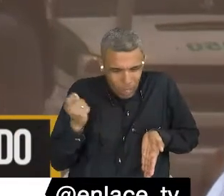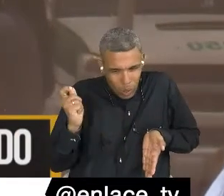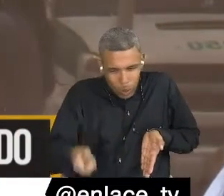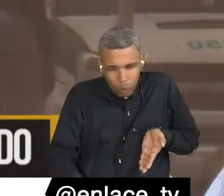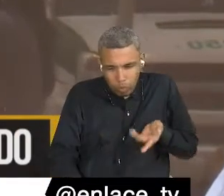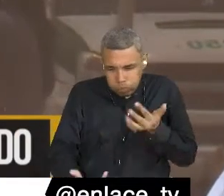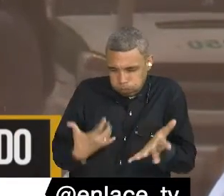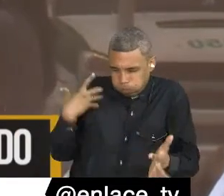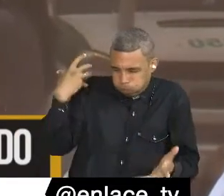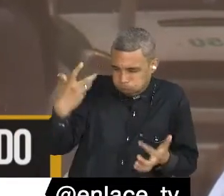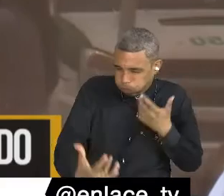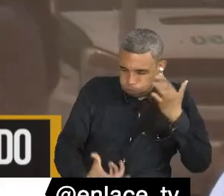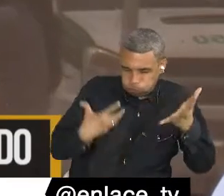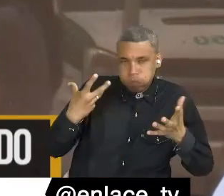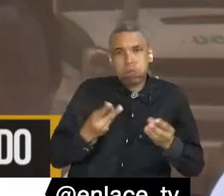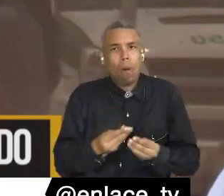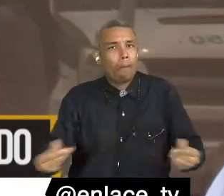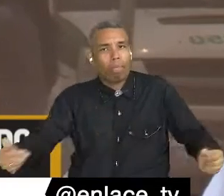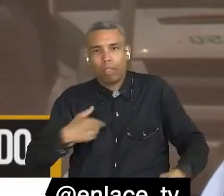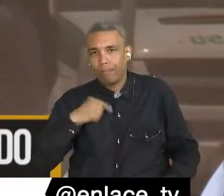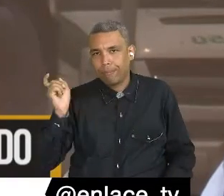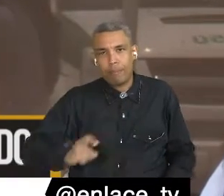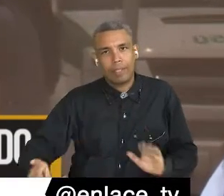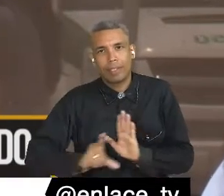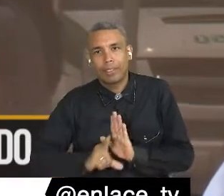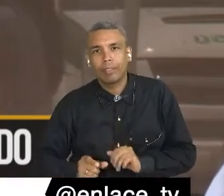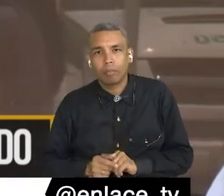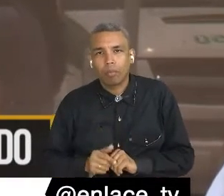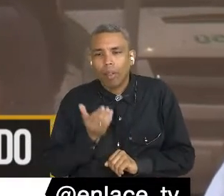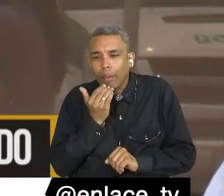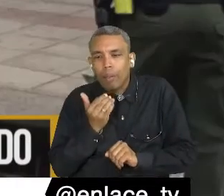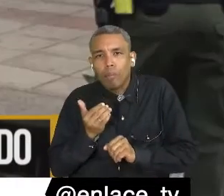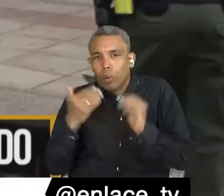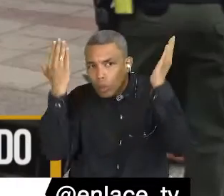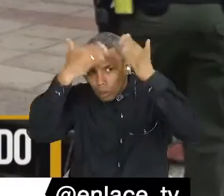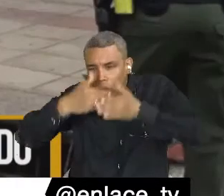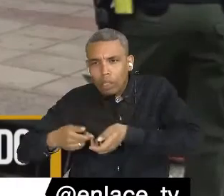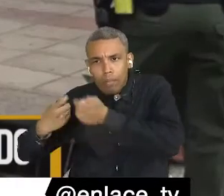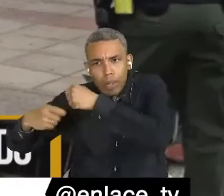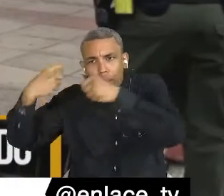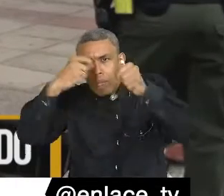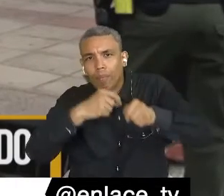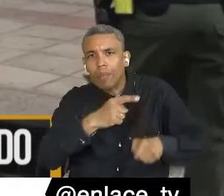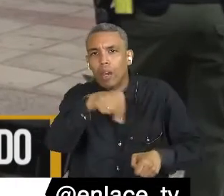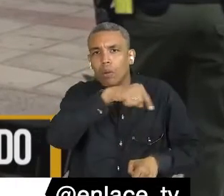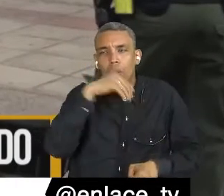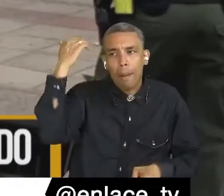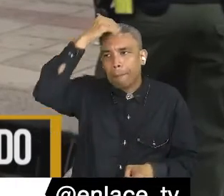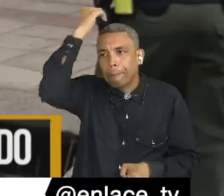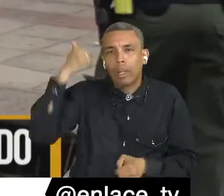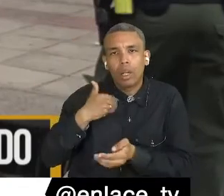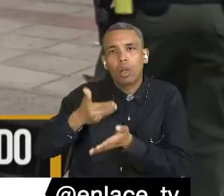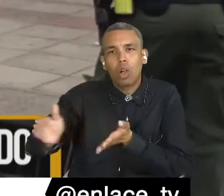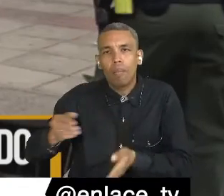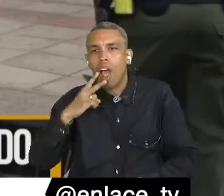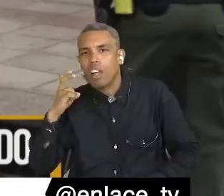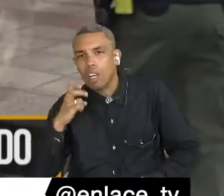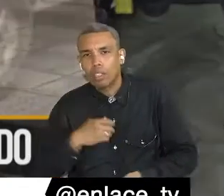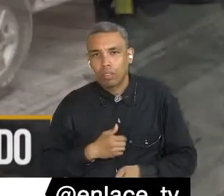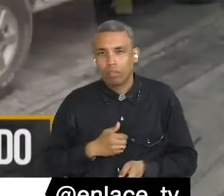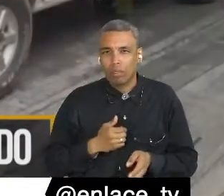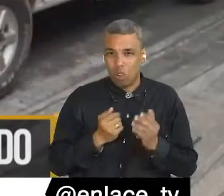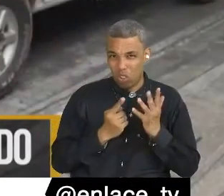para que no esté apta para, no sea expendida dentro del consumo. En lo que va corrido del año, la policía ha incautado 600 kilos